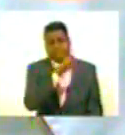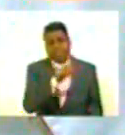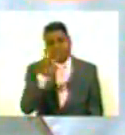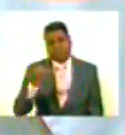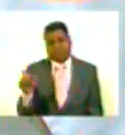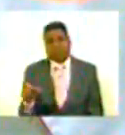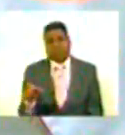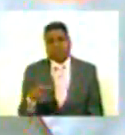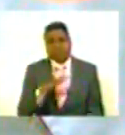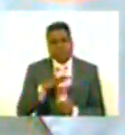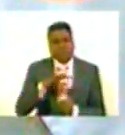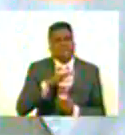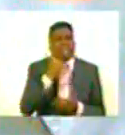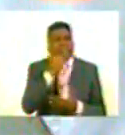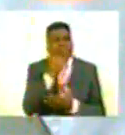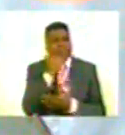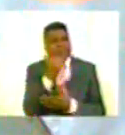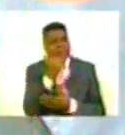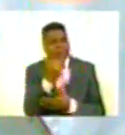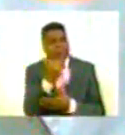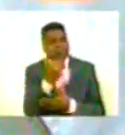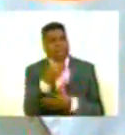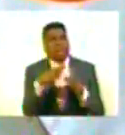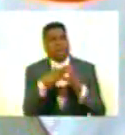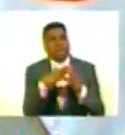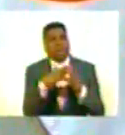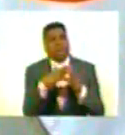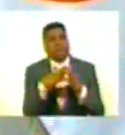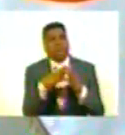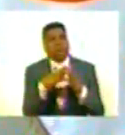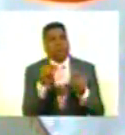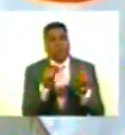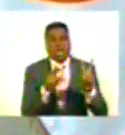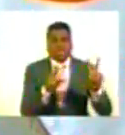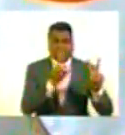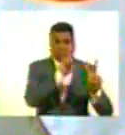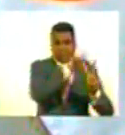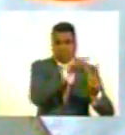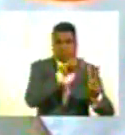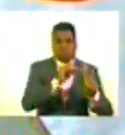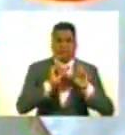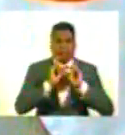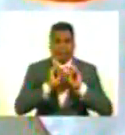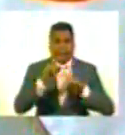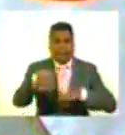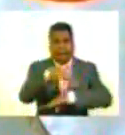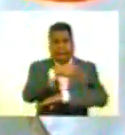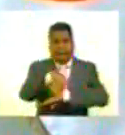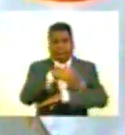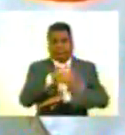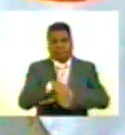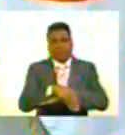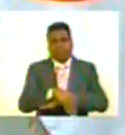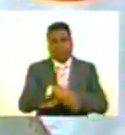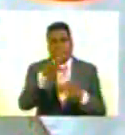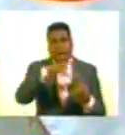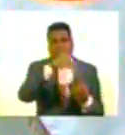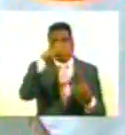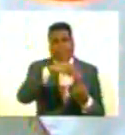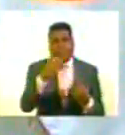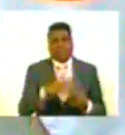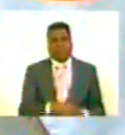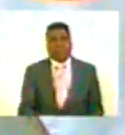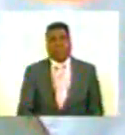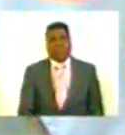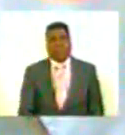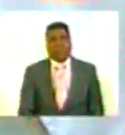los alrededores de la segunda avenida de Altamira, en el sector Juan Bosco,